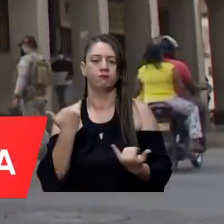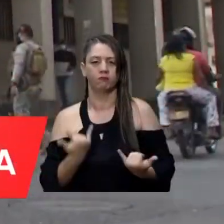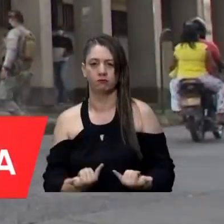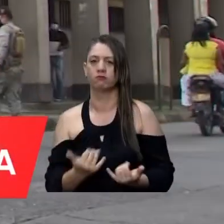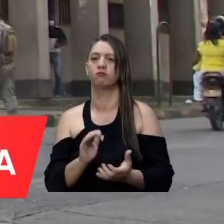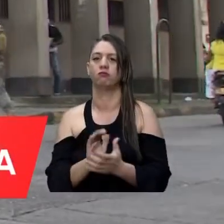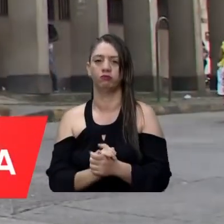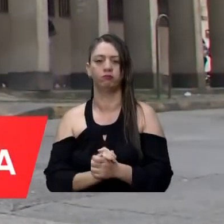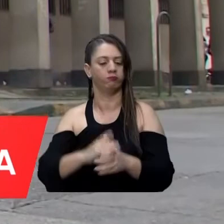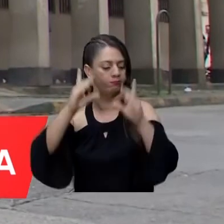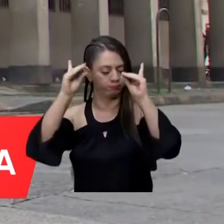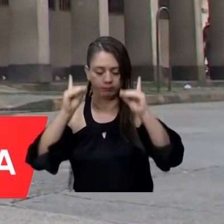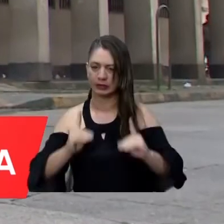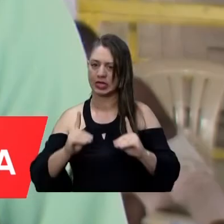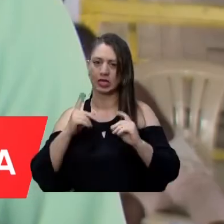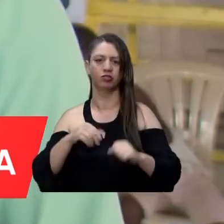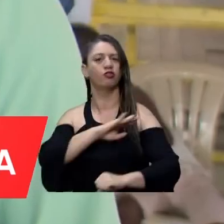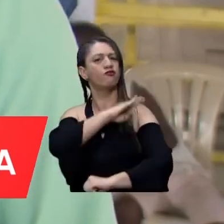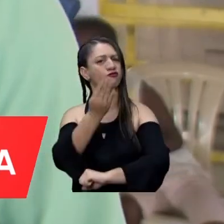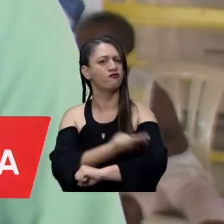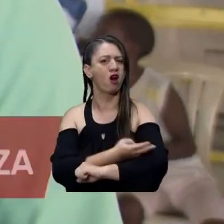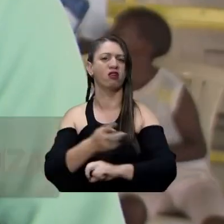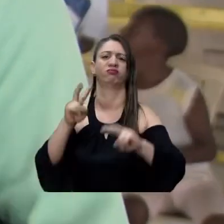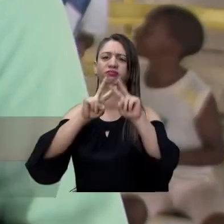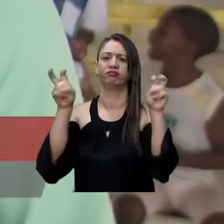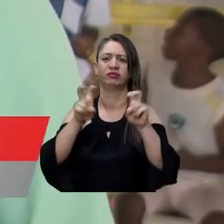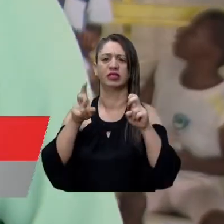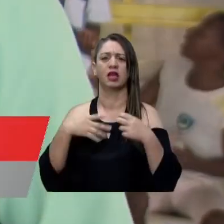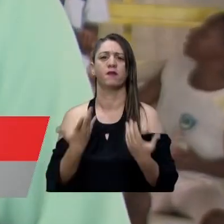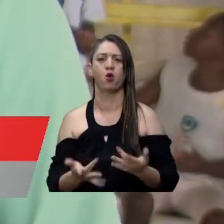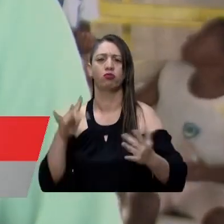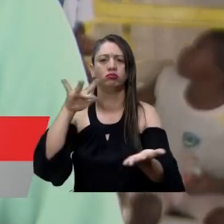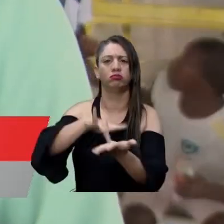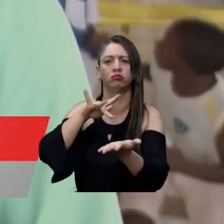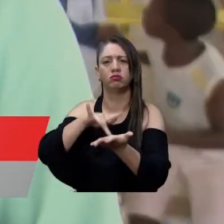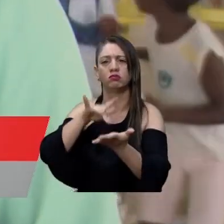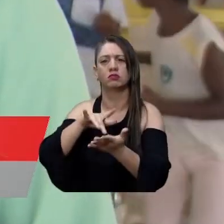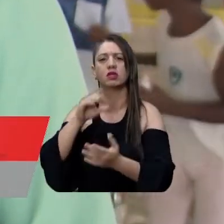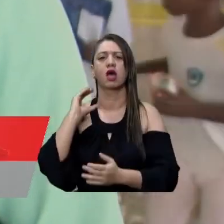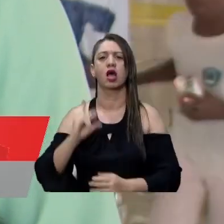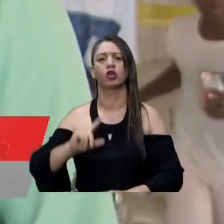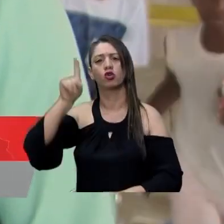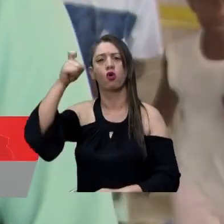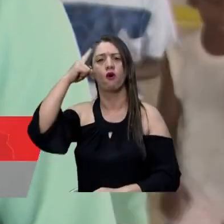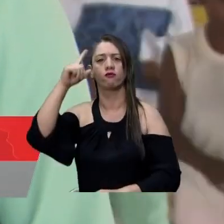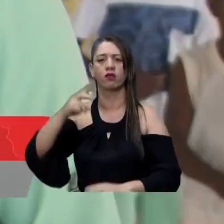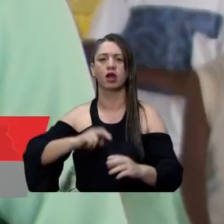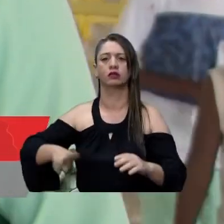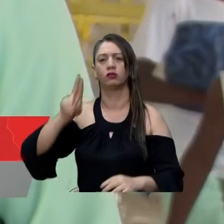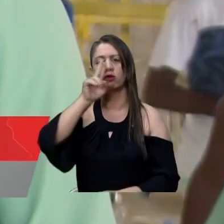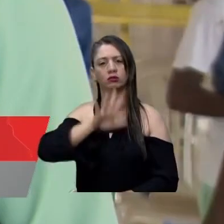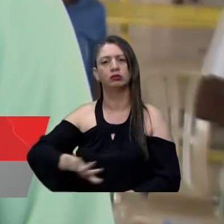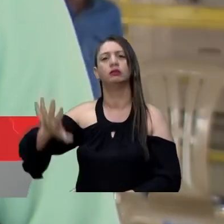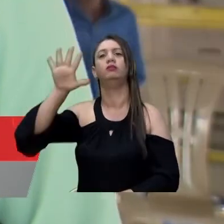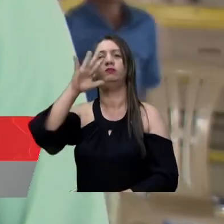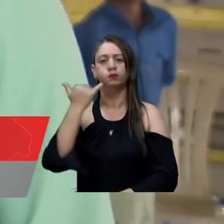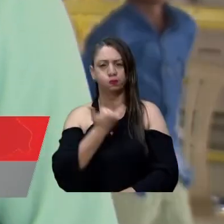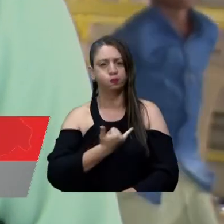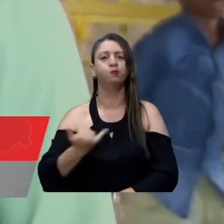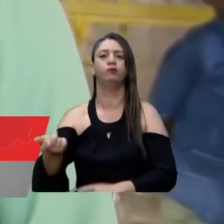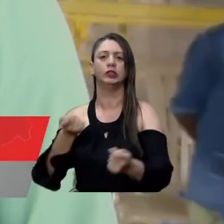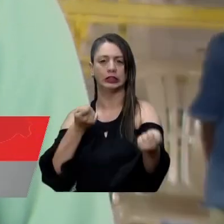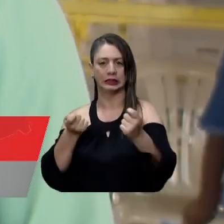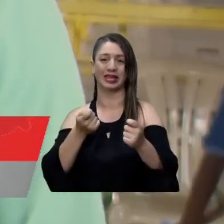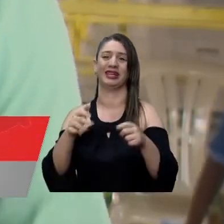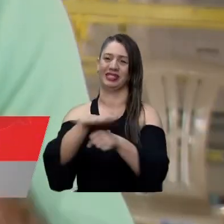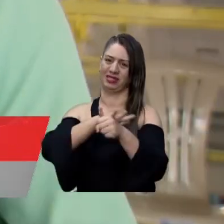con la decisión que se tomó, con la fuerza que se le ha puesto al tema, con la participación decidida del gobierno nacional, hemos llegado a manejar la